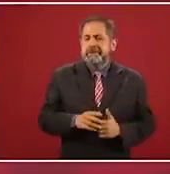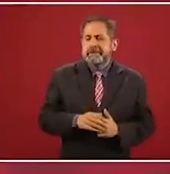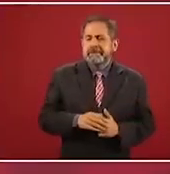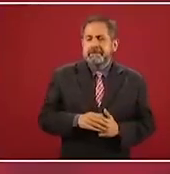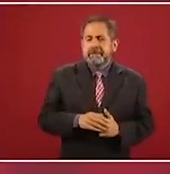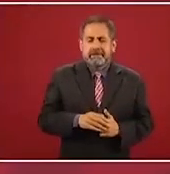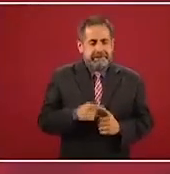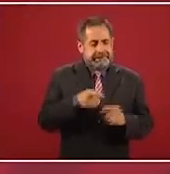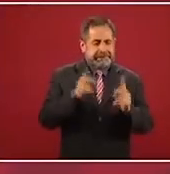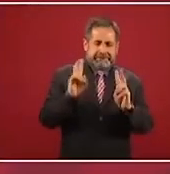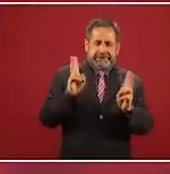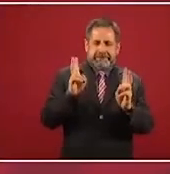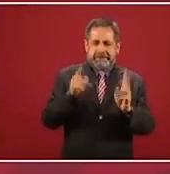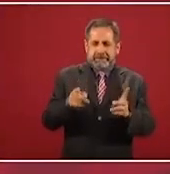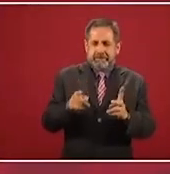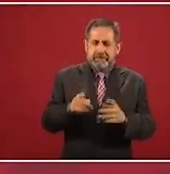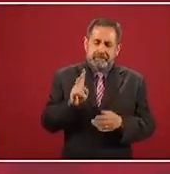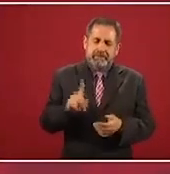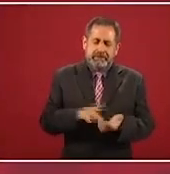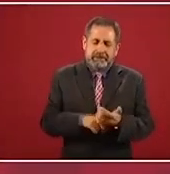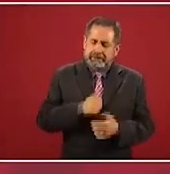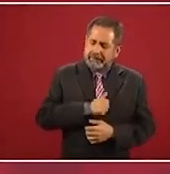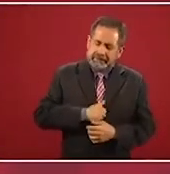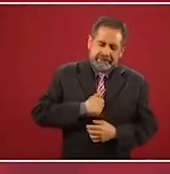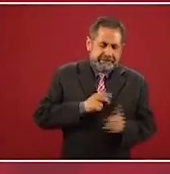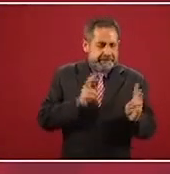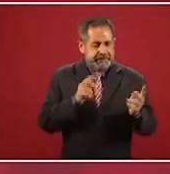sobre estos lamentables hechos,